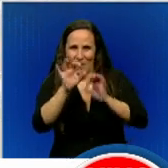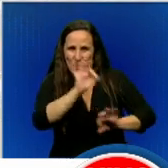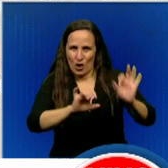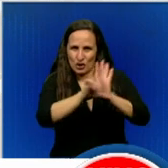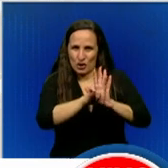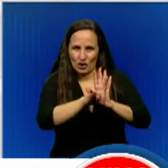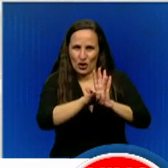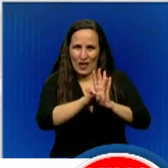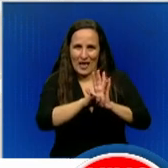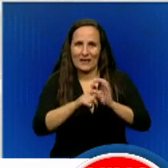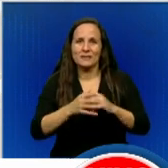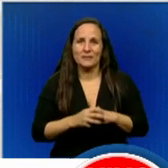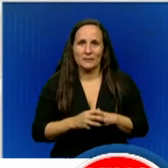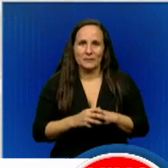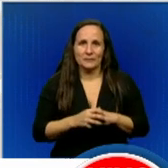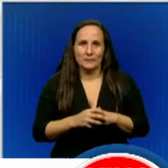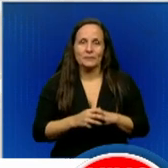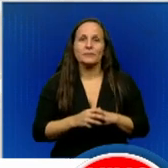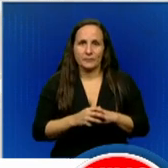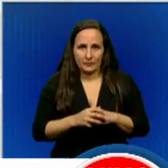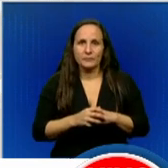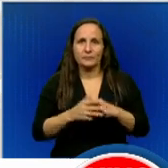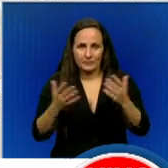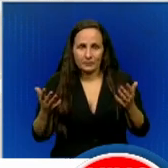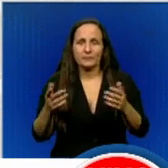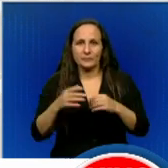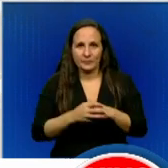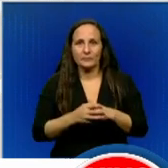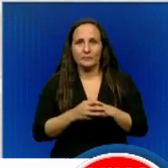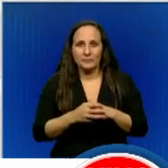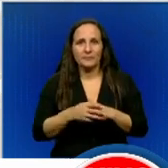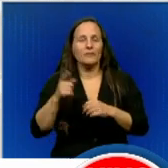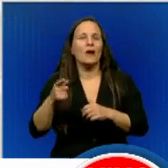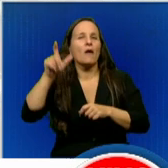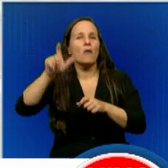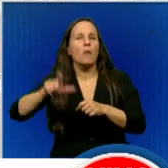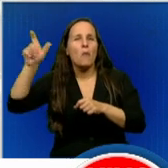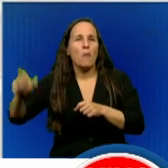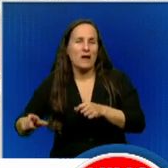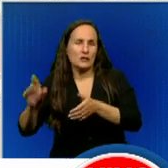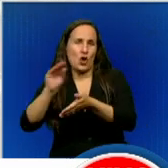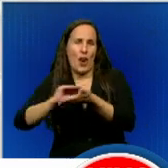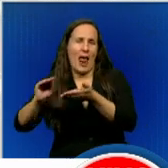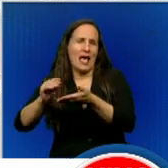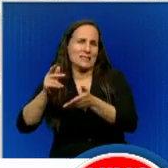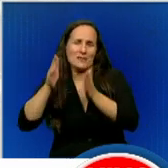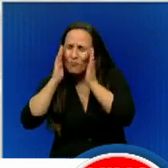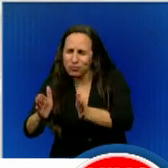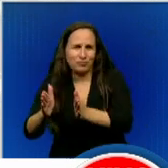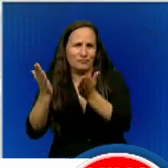tema siguiendo a iván sasovsky y a darío milovic tributaristas